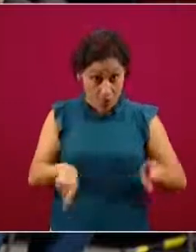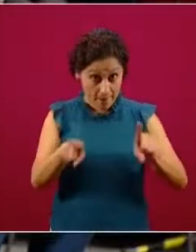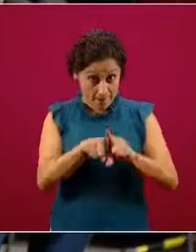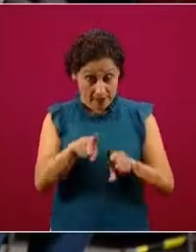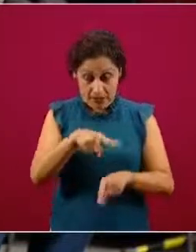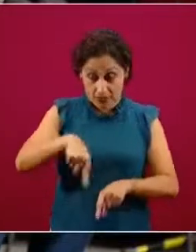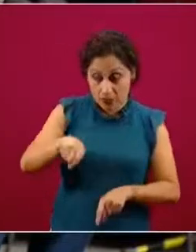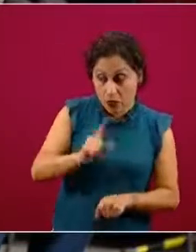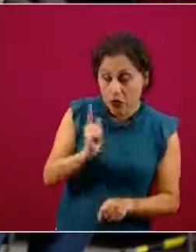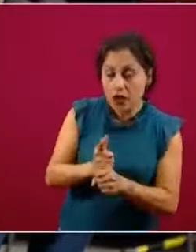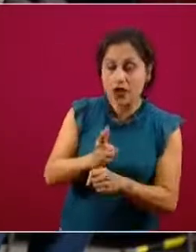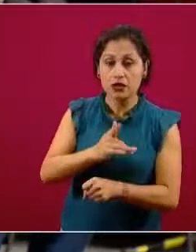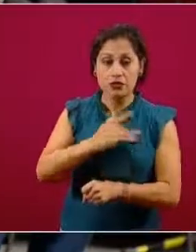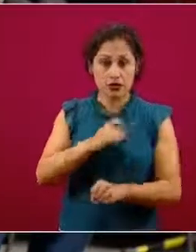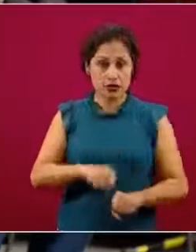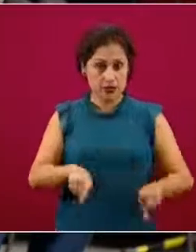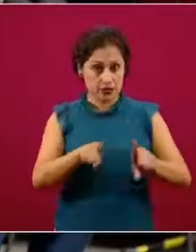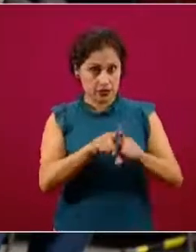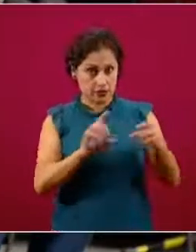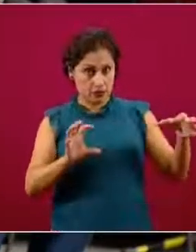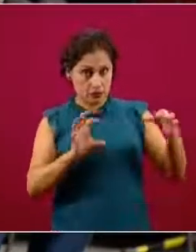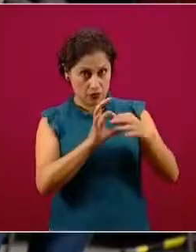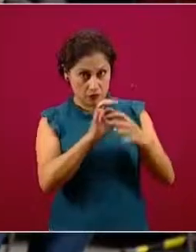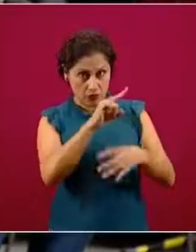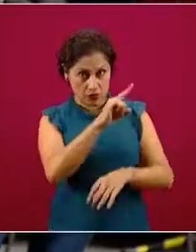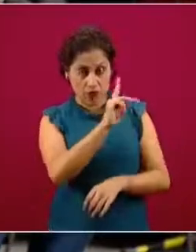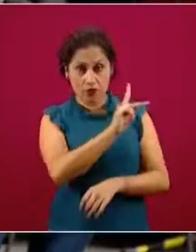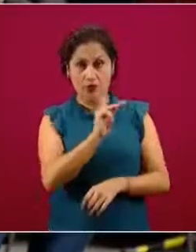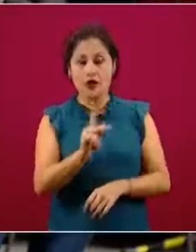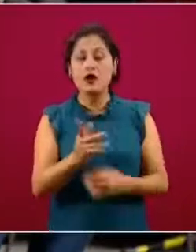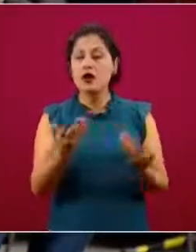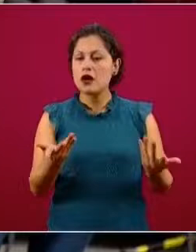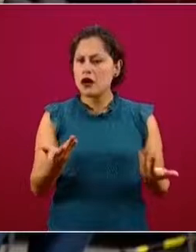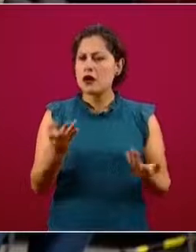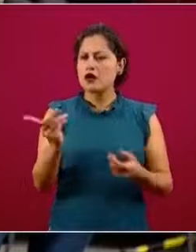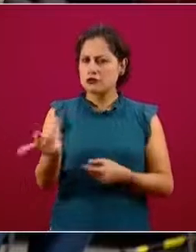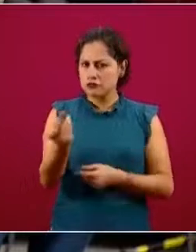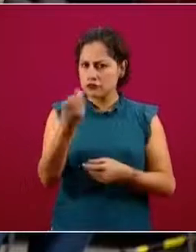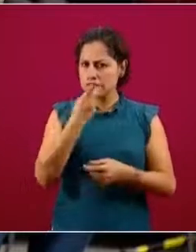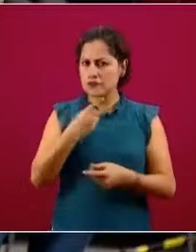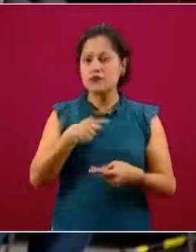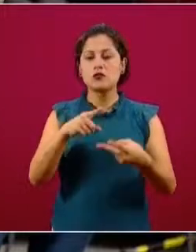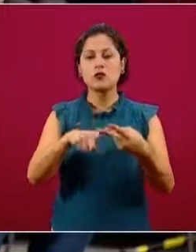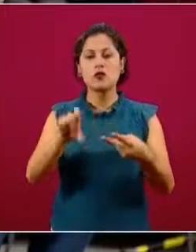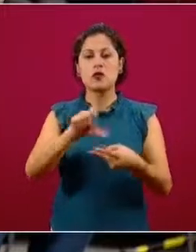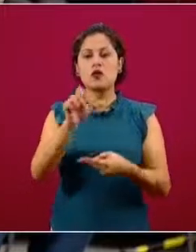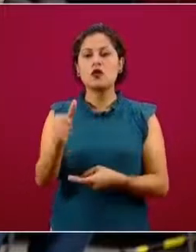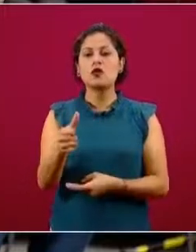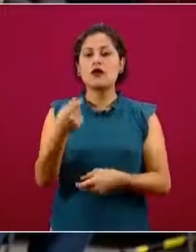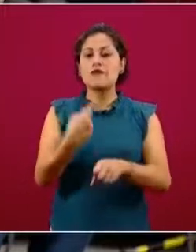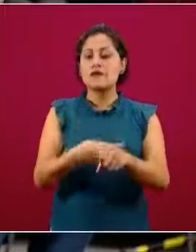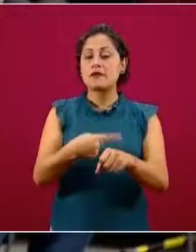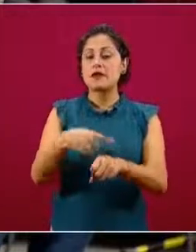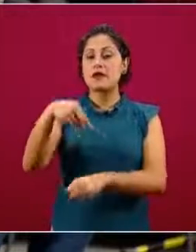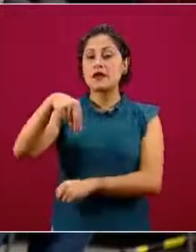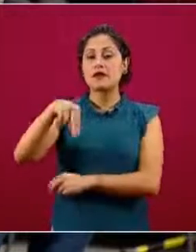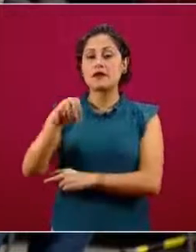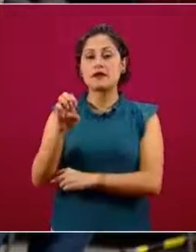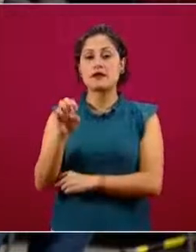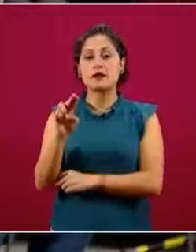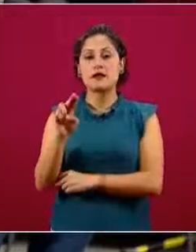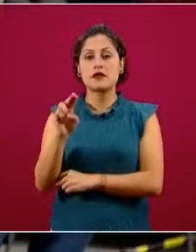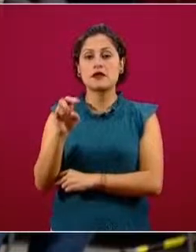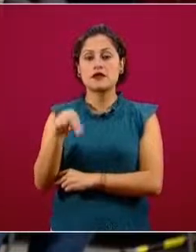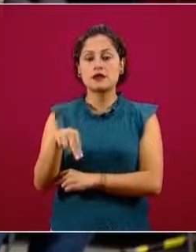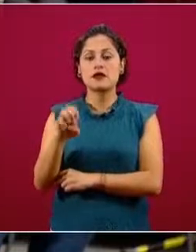síntomas. Además, igual hacer la pregunta sobre, surge la duda todavía sobre la neumonía típica. Hay muchos casos,